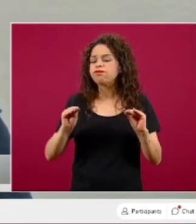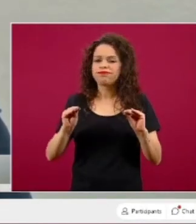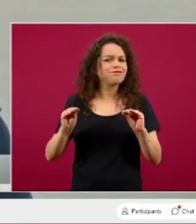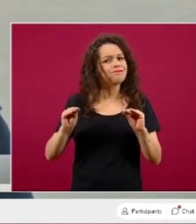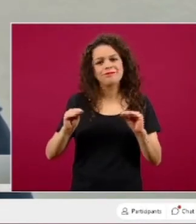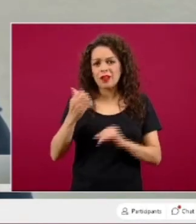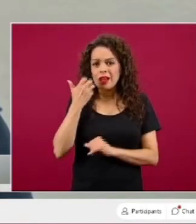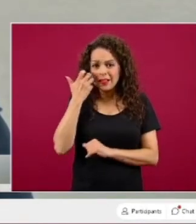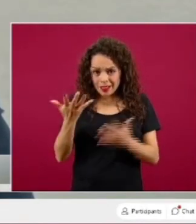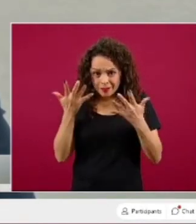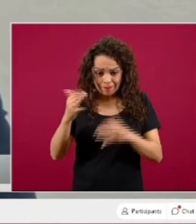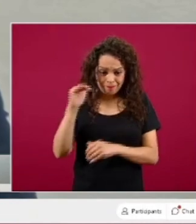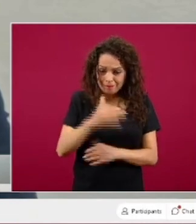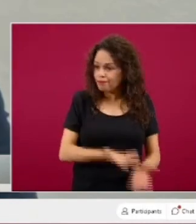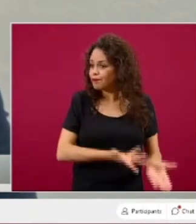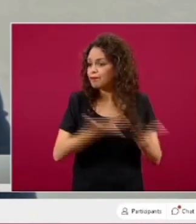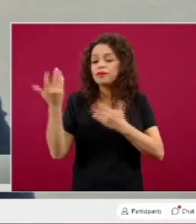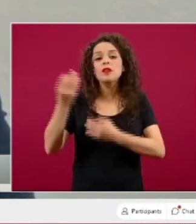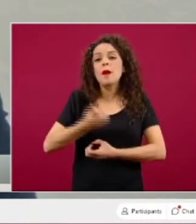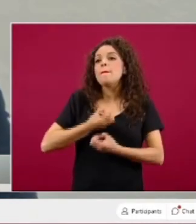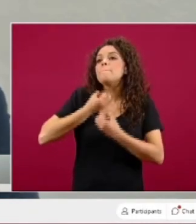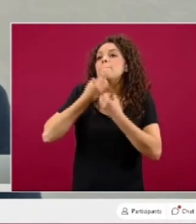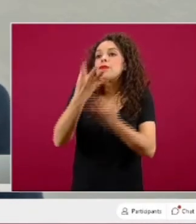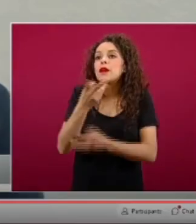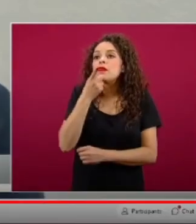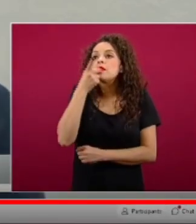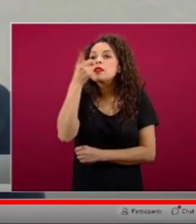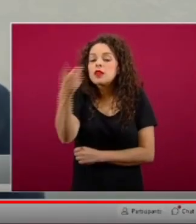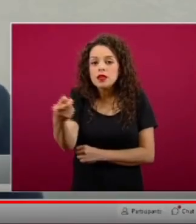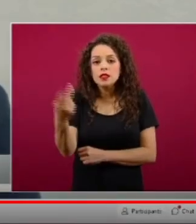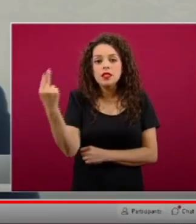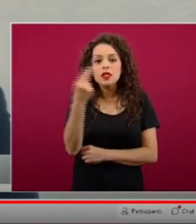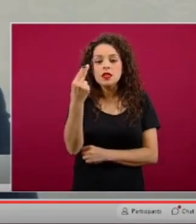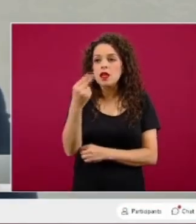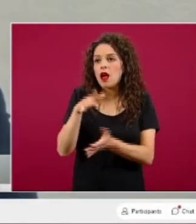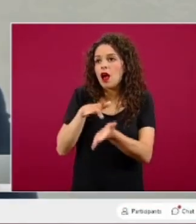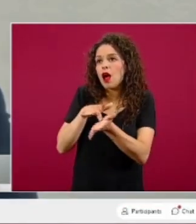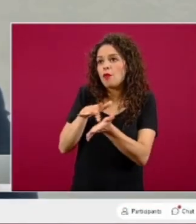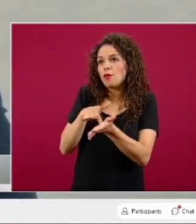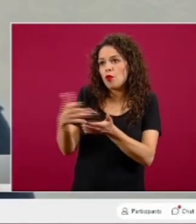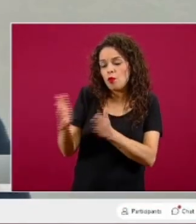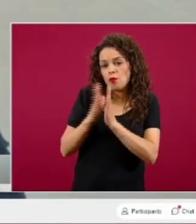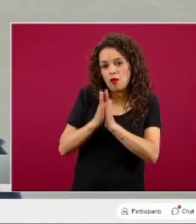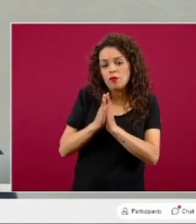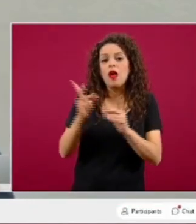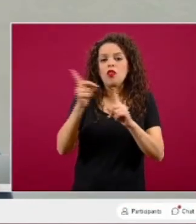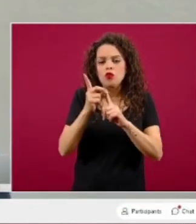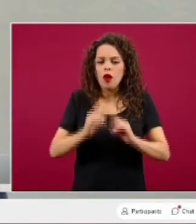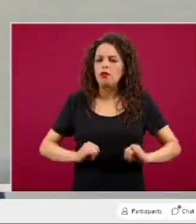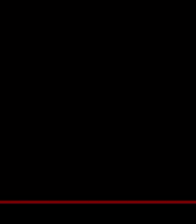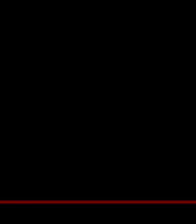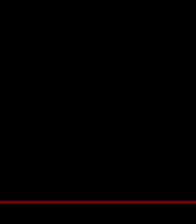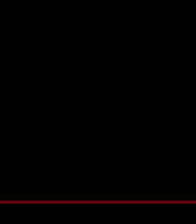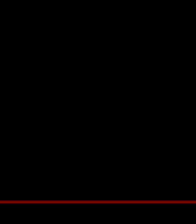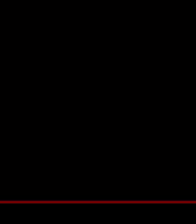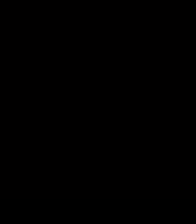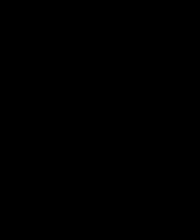que acudan a las instituciones cuando sienten que está en riesgo su vida, cuando han vivido algún tipo de